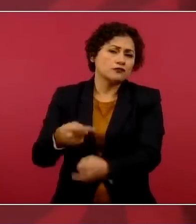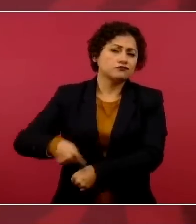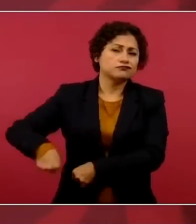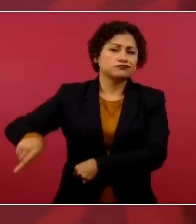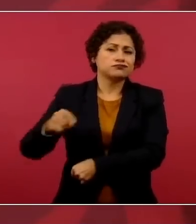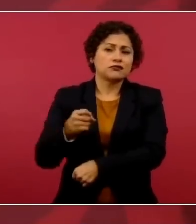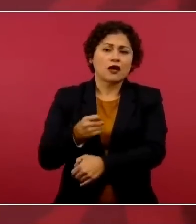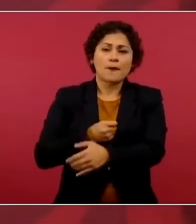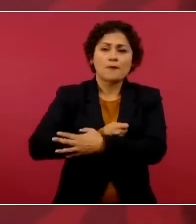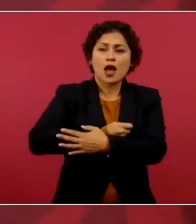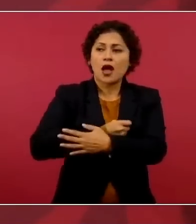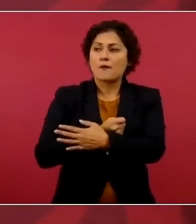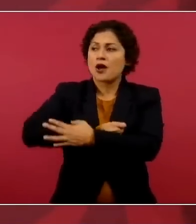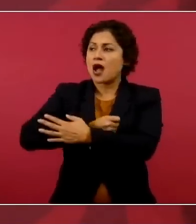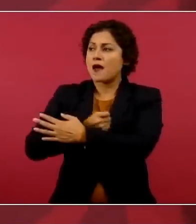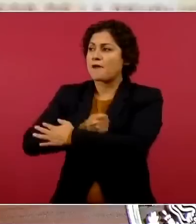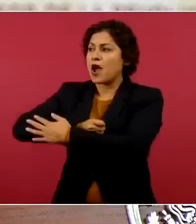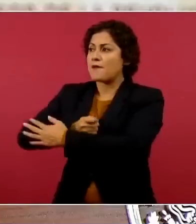Nada más